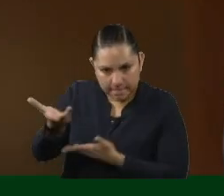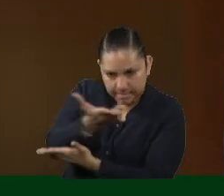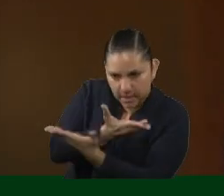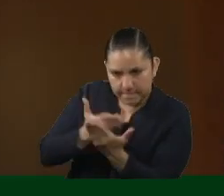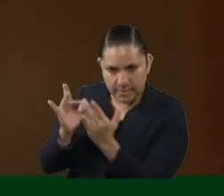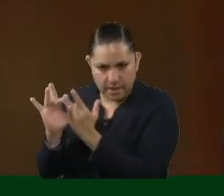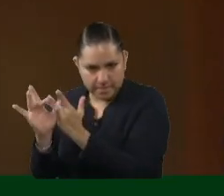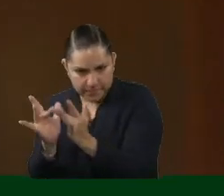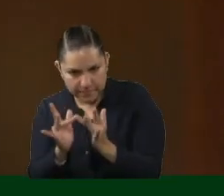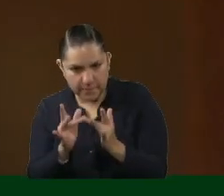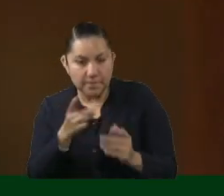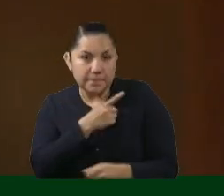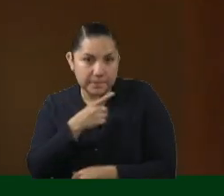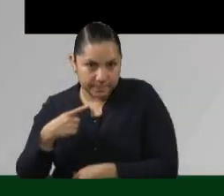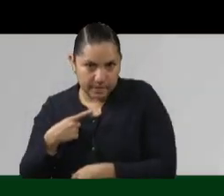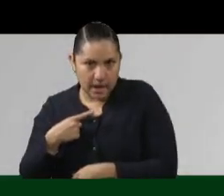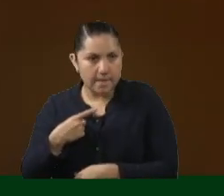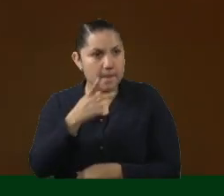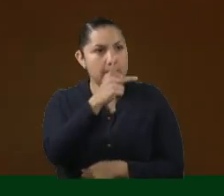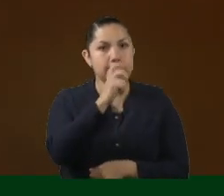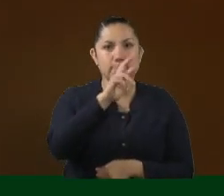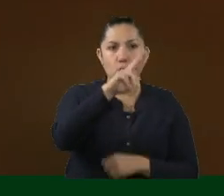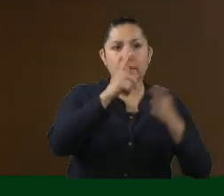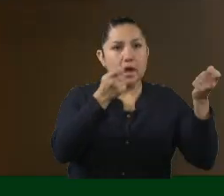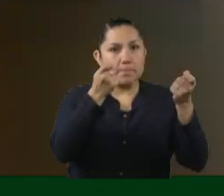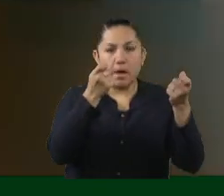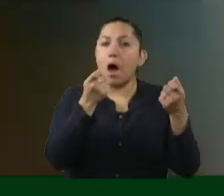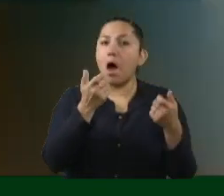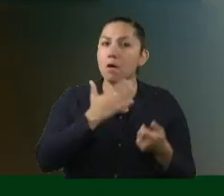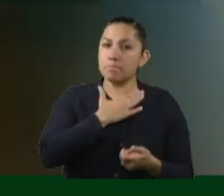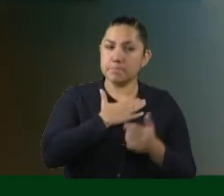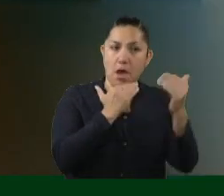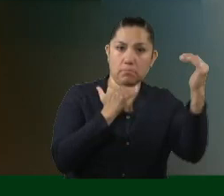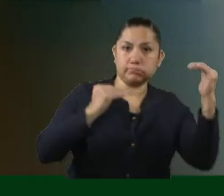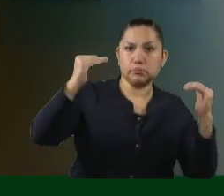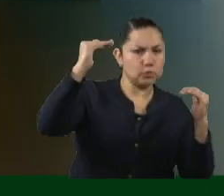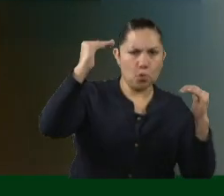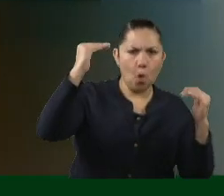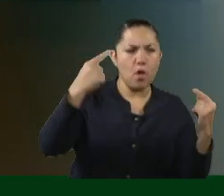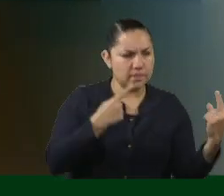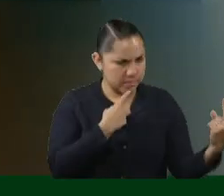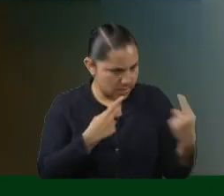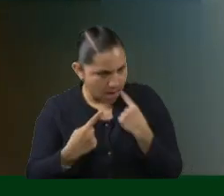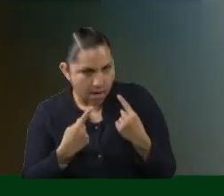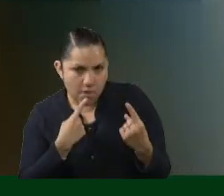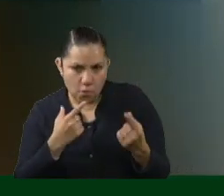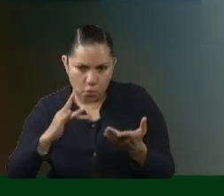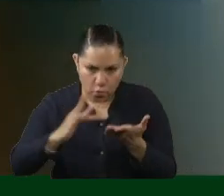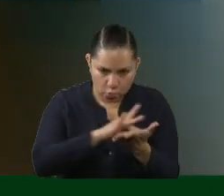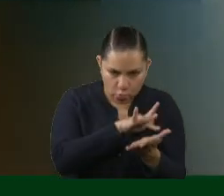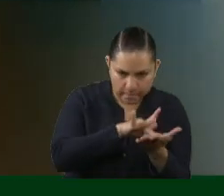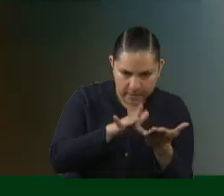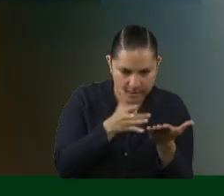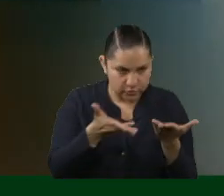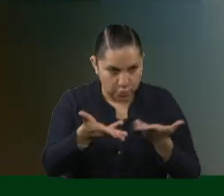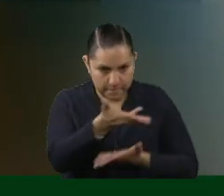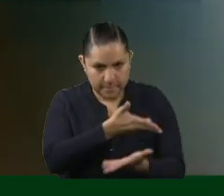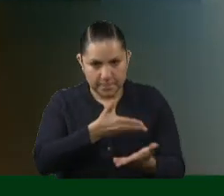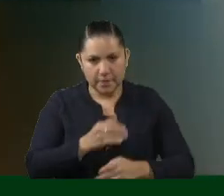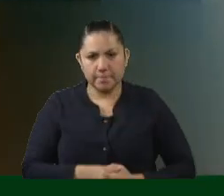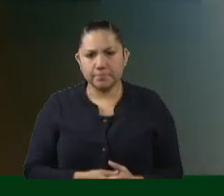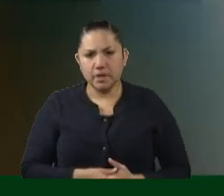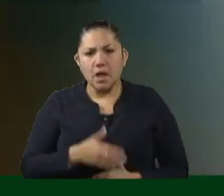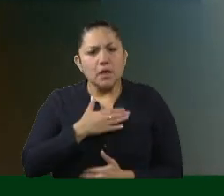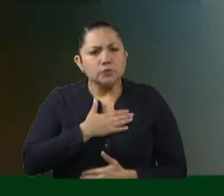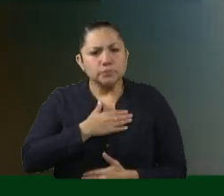y cooperación muy pronto aprendimos que marginar a la ciudadanía de las decisiones cotidianas